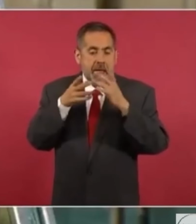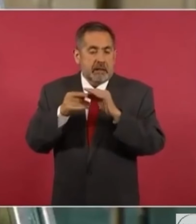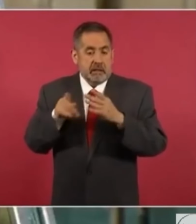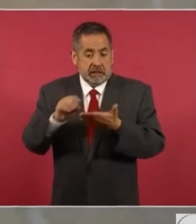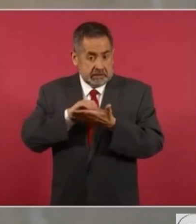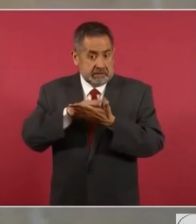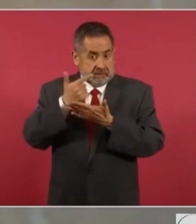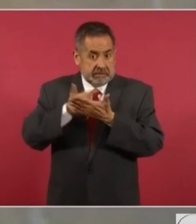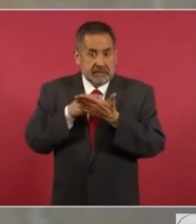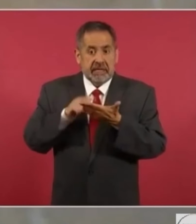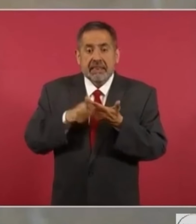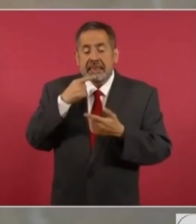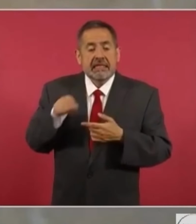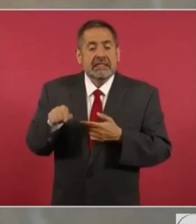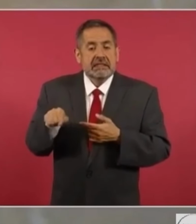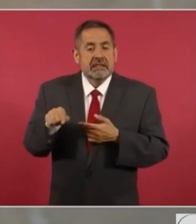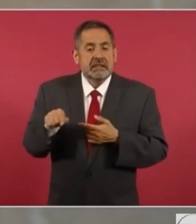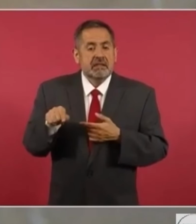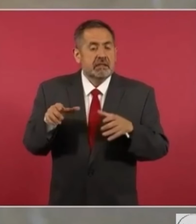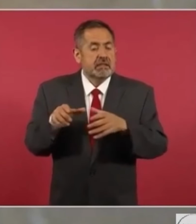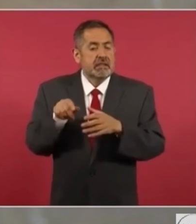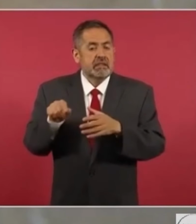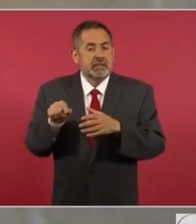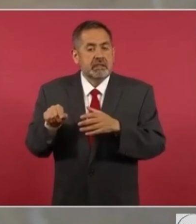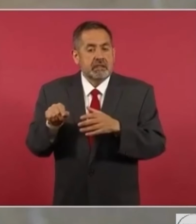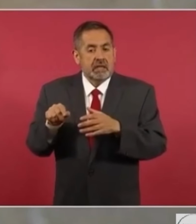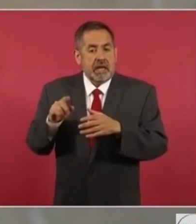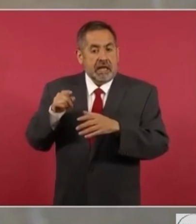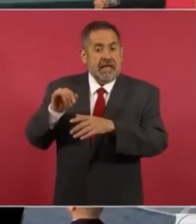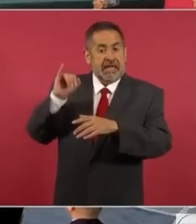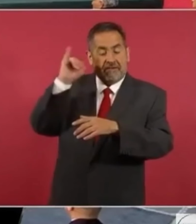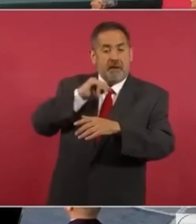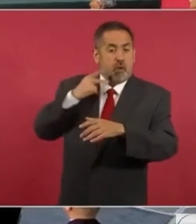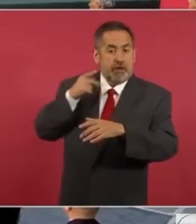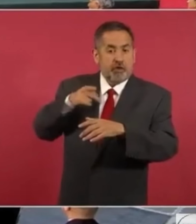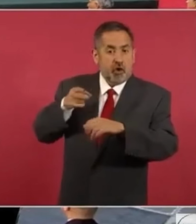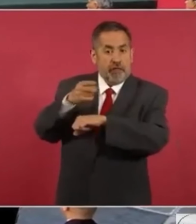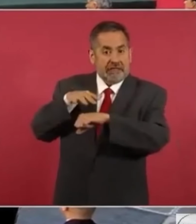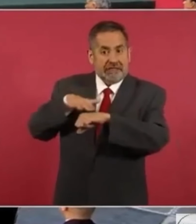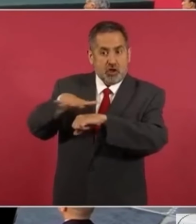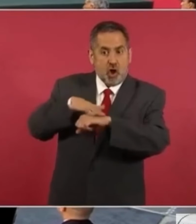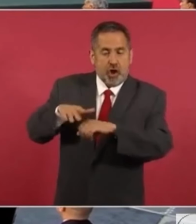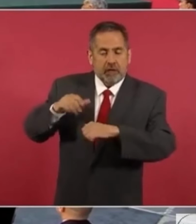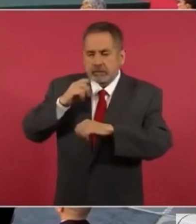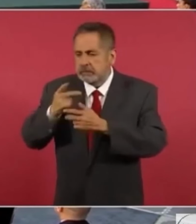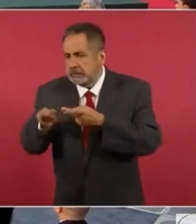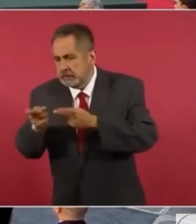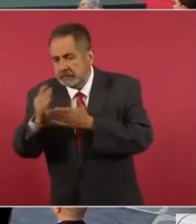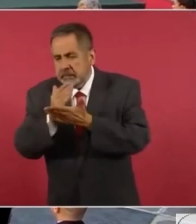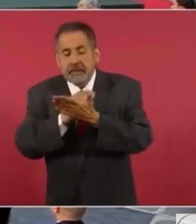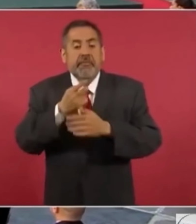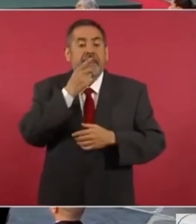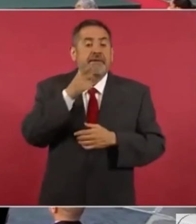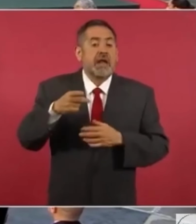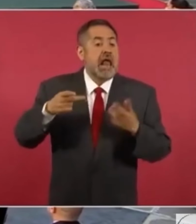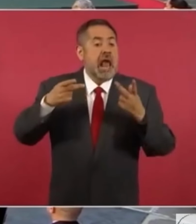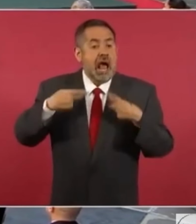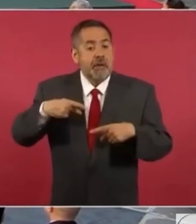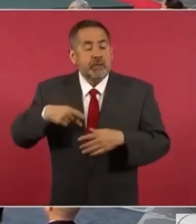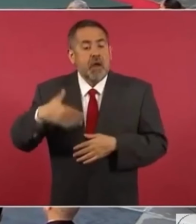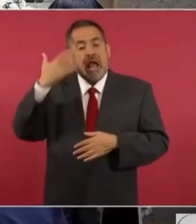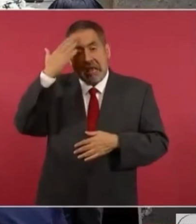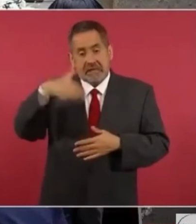la estadística que levanta el jefe político del distrito: las personas que saben